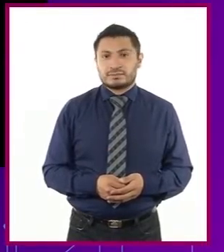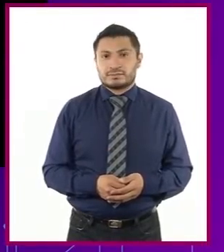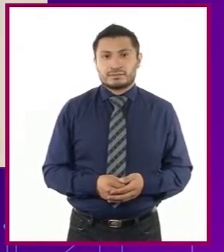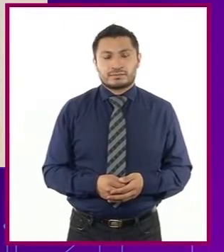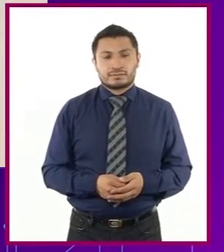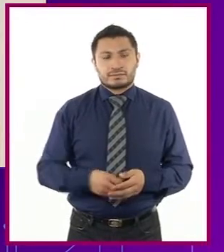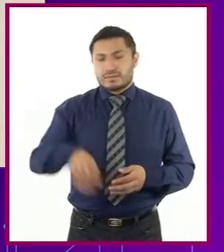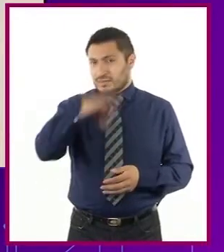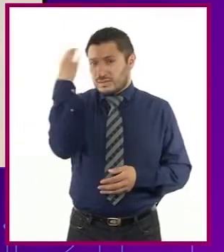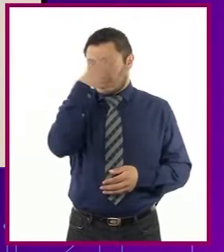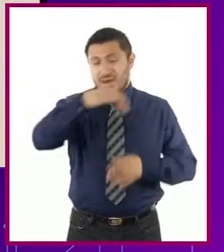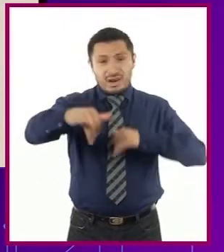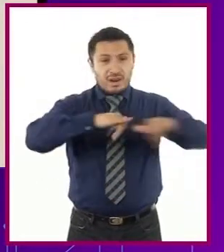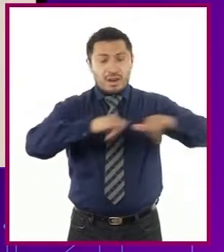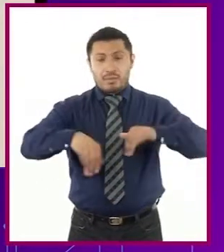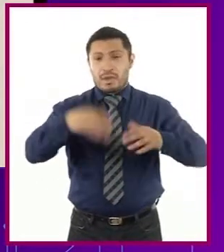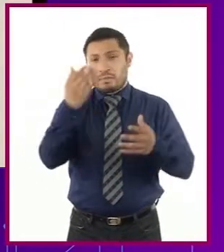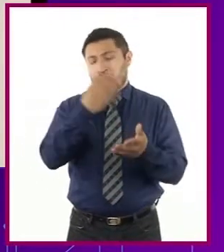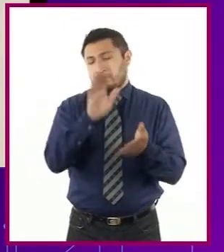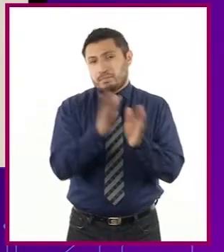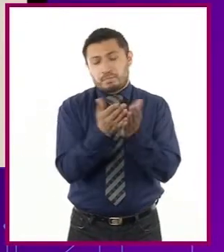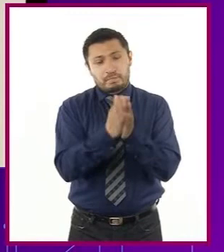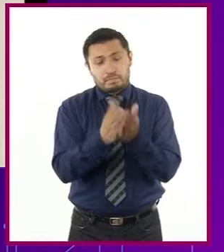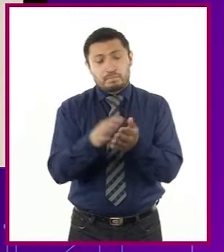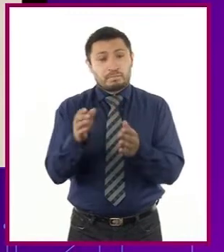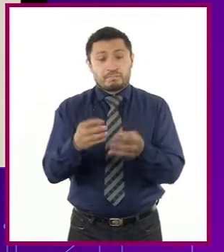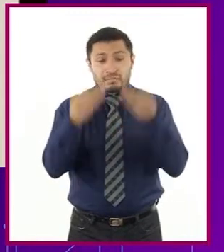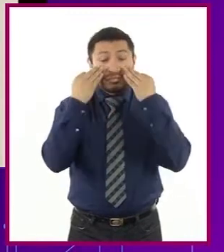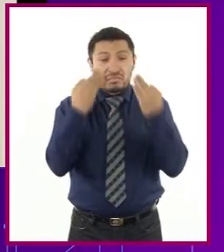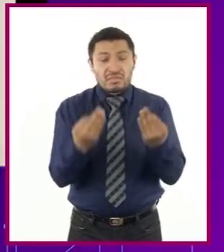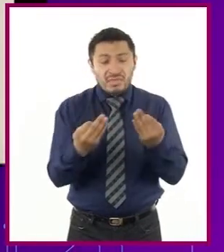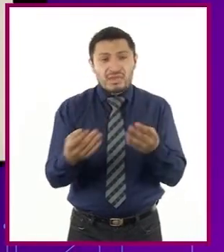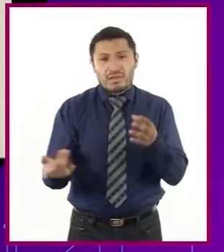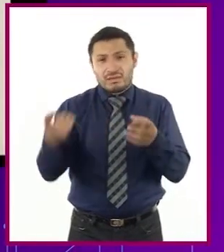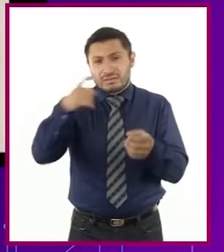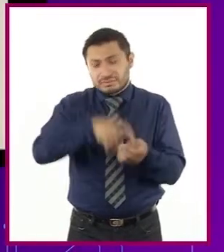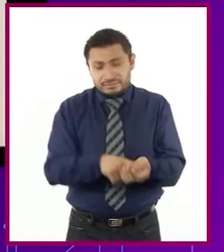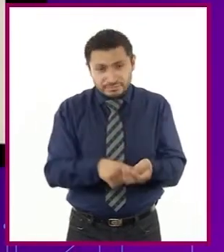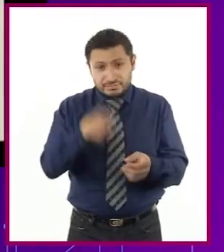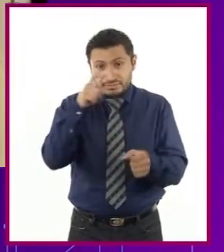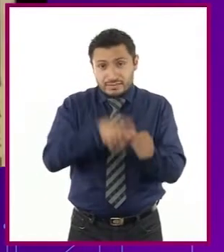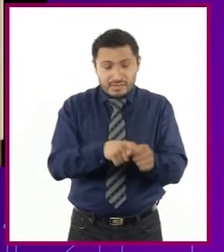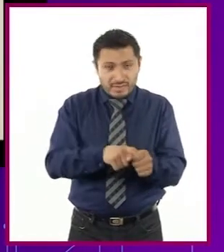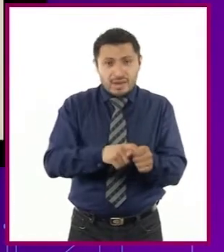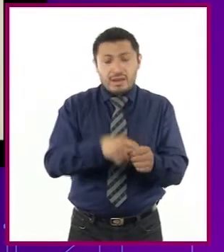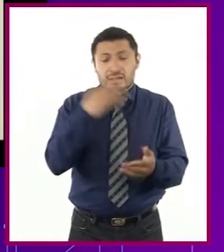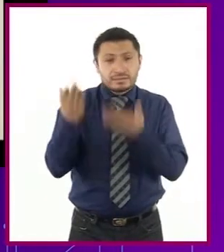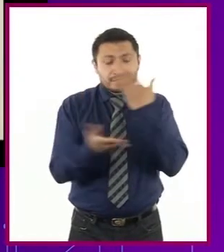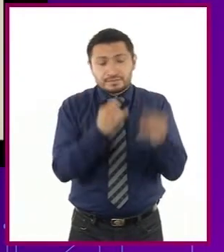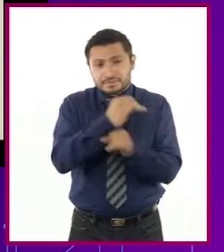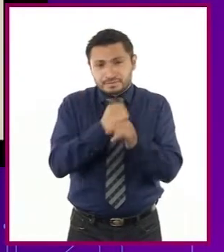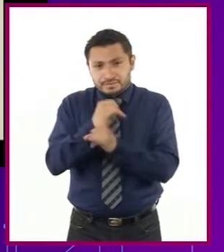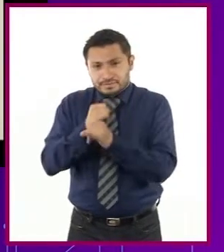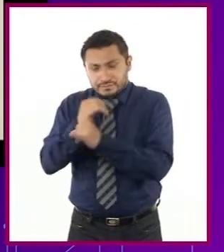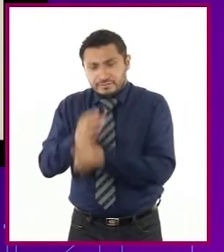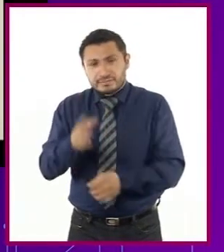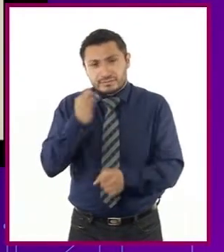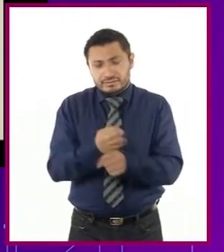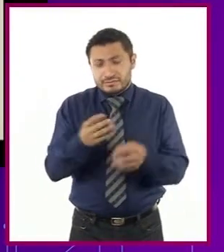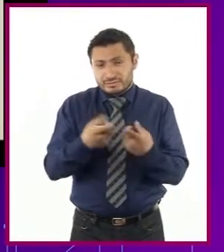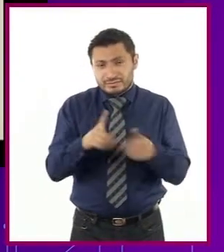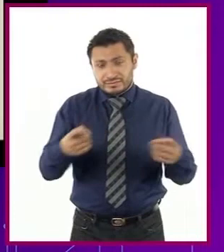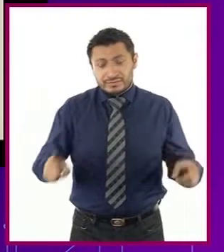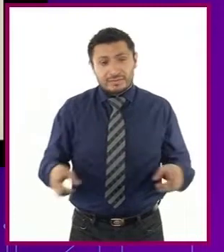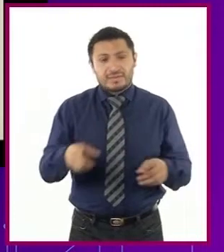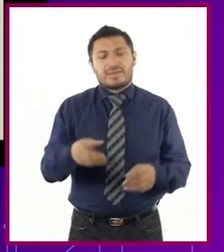Fotografías, mapas, catálogos y testimonios ligados a estudios actualmente desarrollados confirman el valor de este